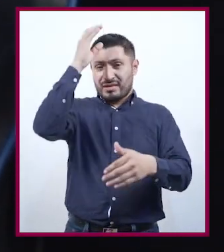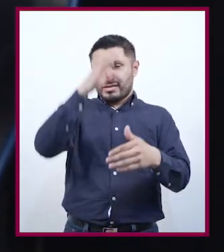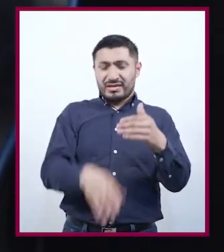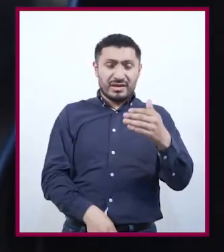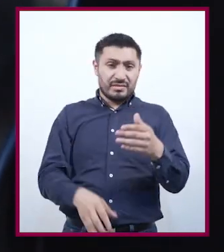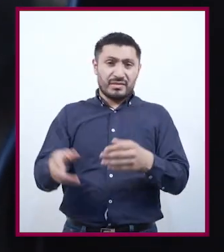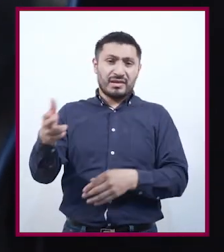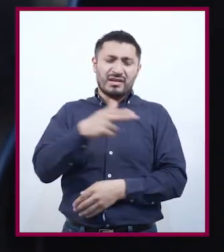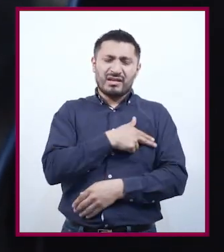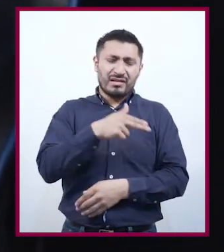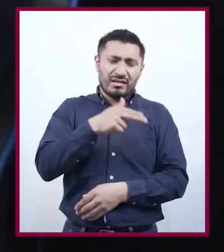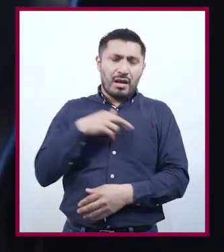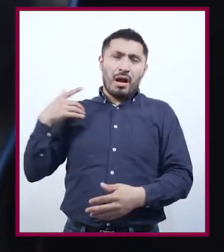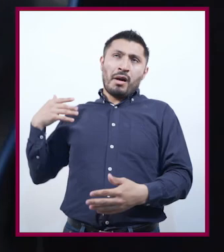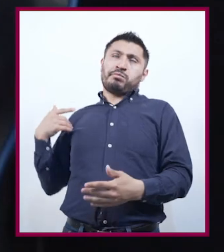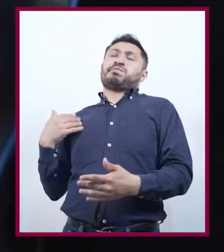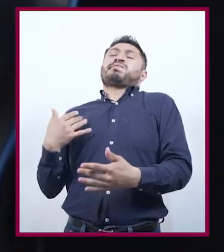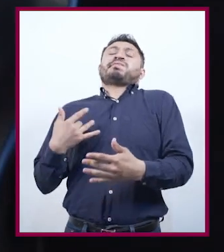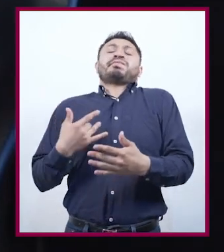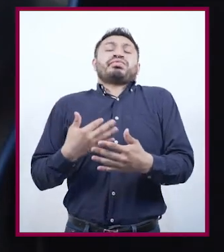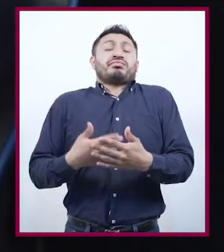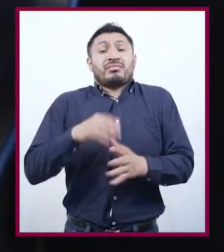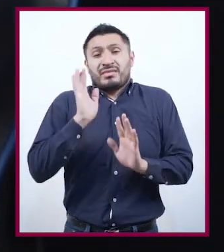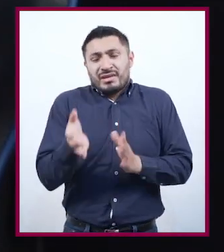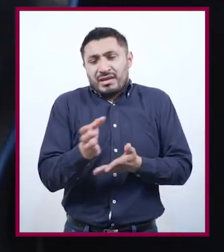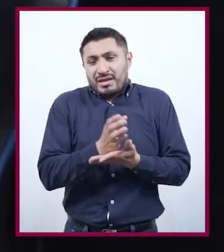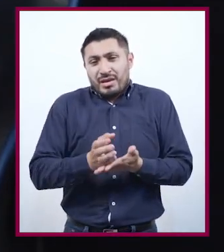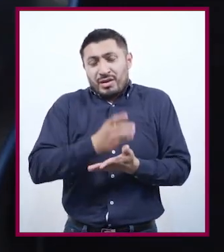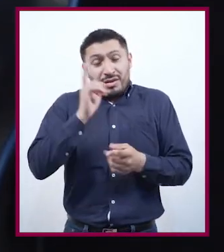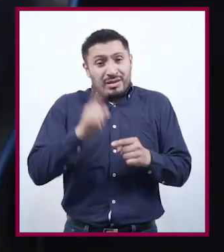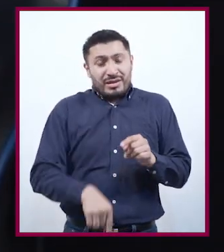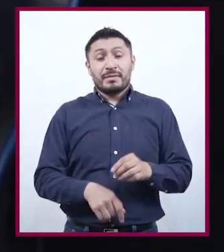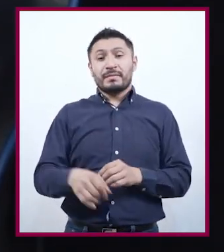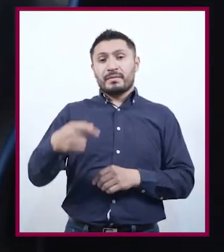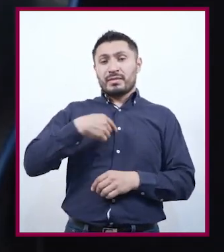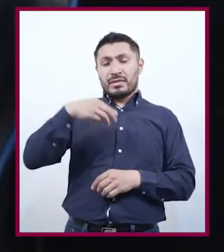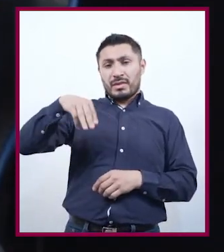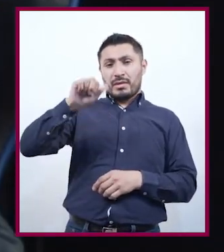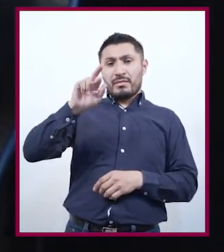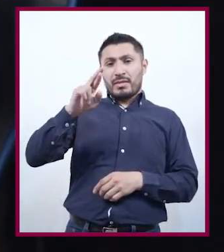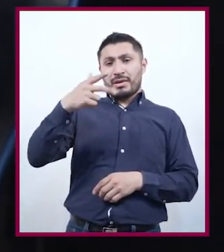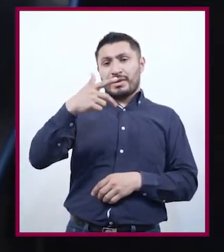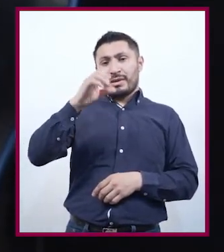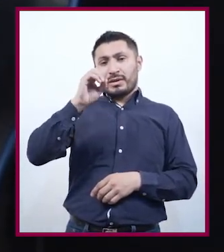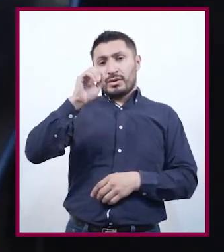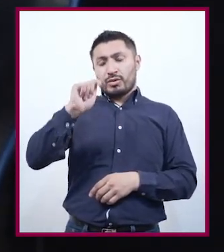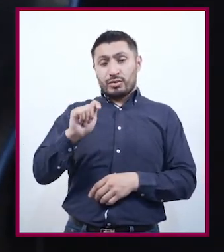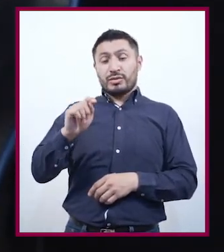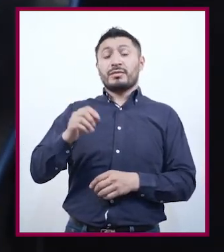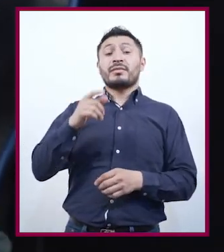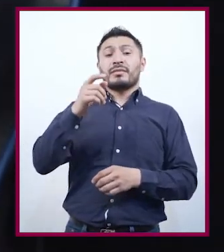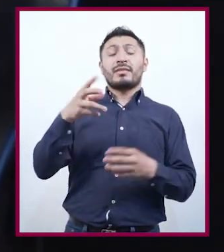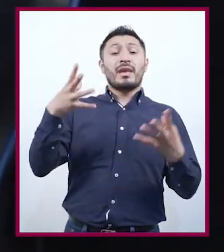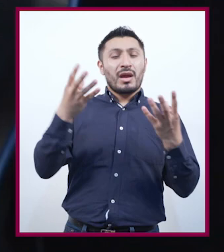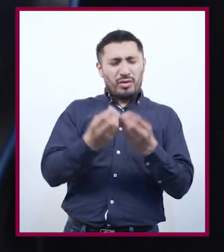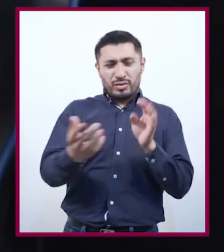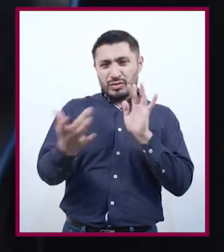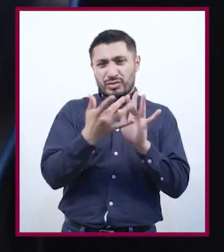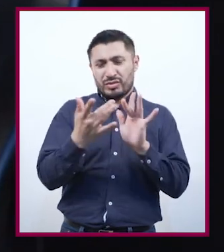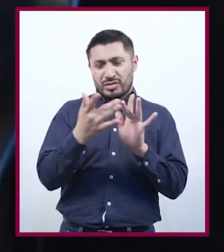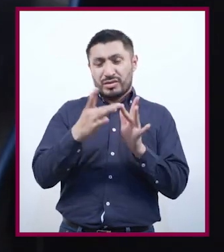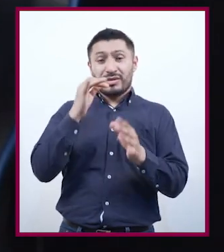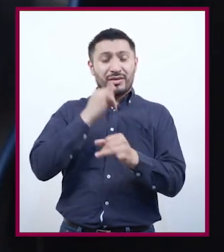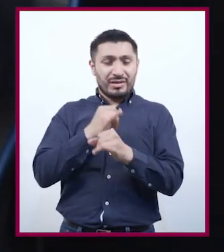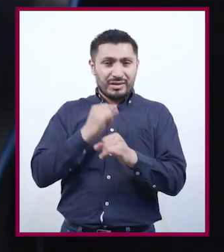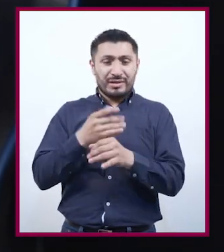tiempo de cerrar todas esas heridas que venimos arrastrando desde hace siglos? Yo soy Margot Cortázar y te invito a que estemos en